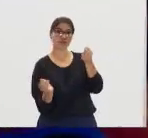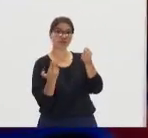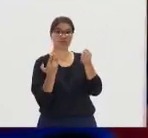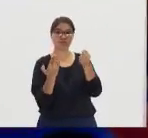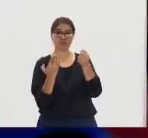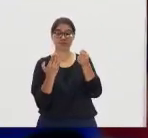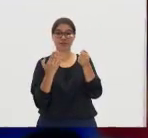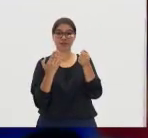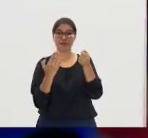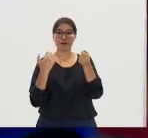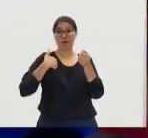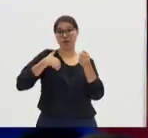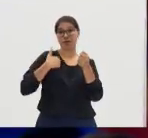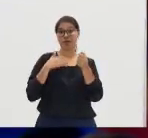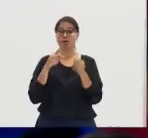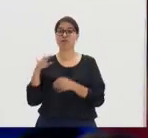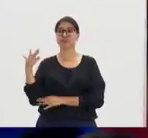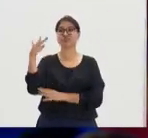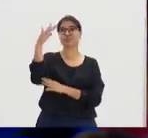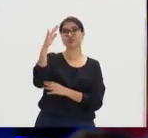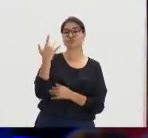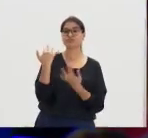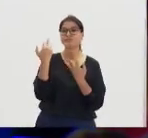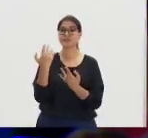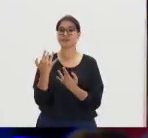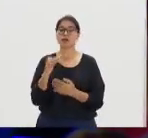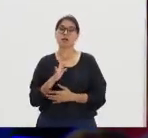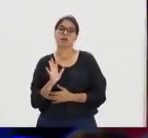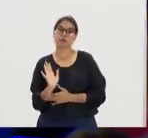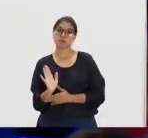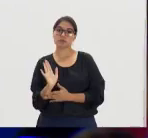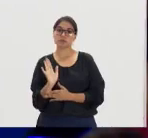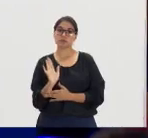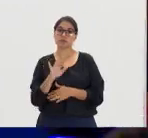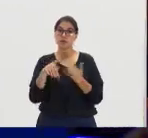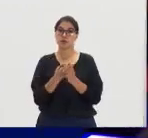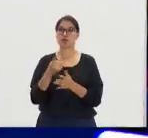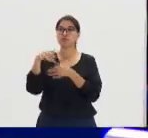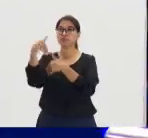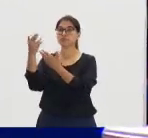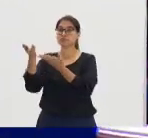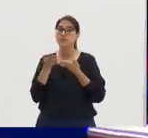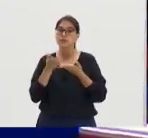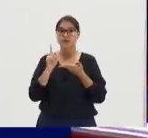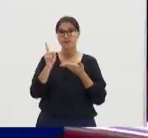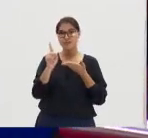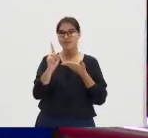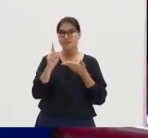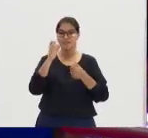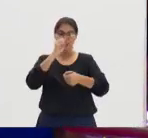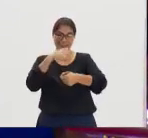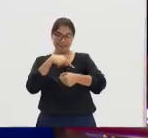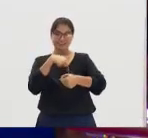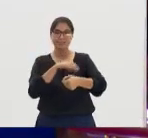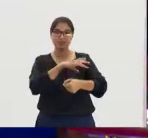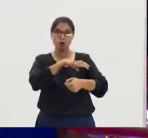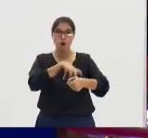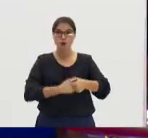avión esperándome en el aeropuerto, con una mansión diciendo, esto es lo que Cristo me dio. Mentira, eso te lo robaste de la ofrenda.